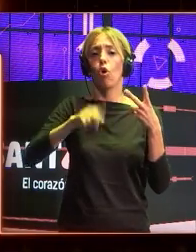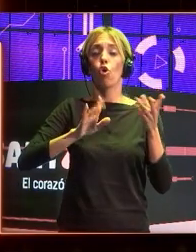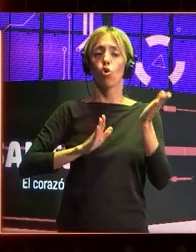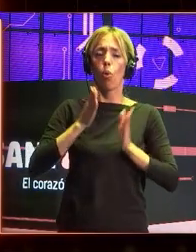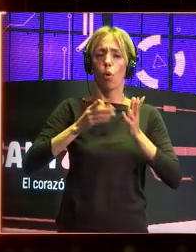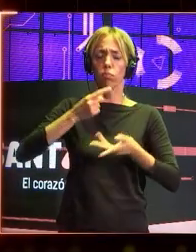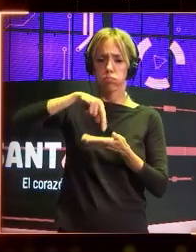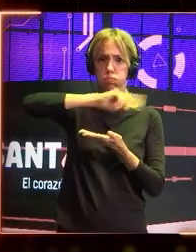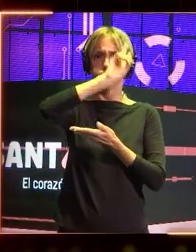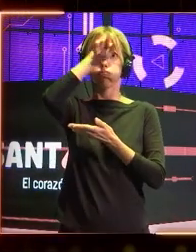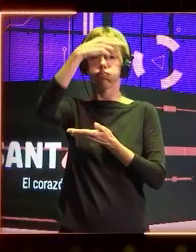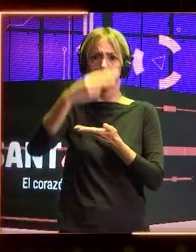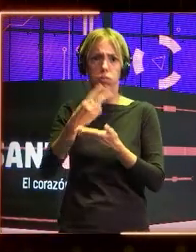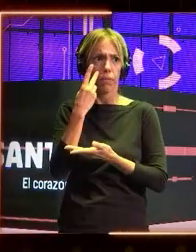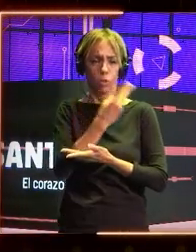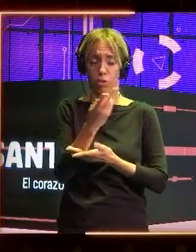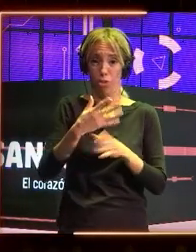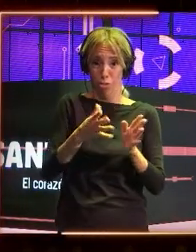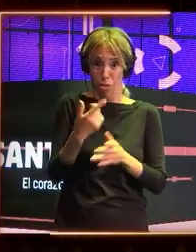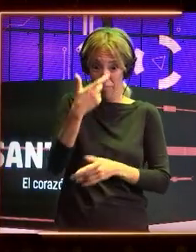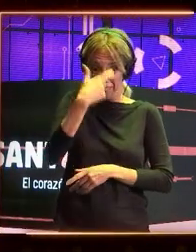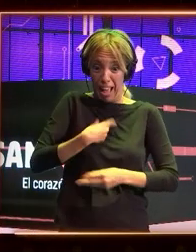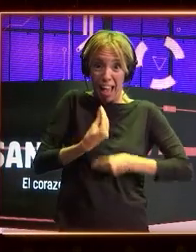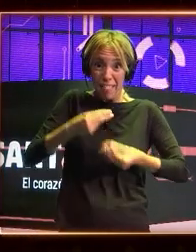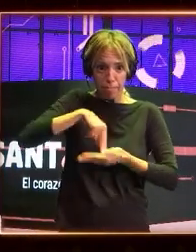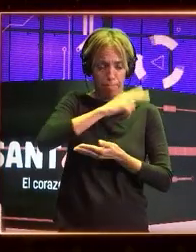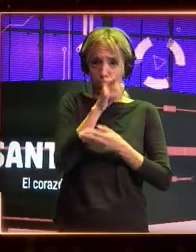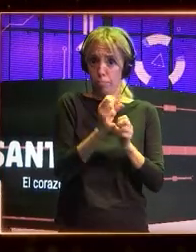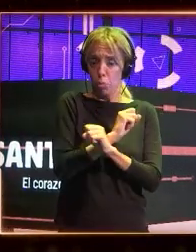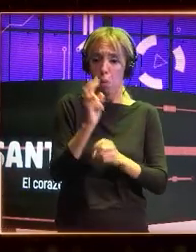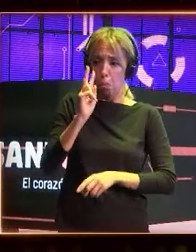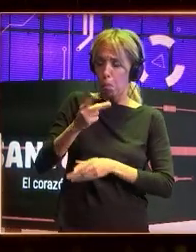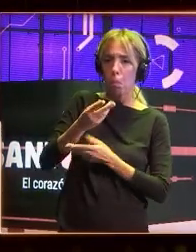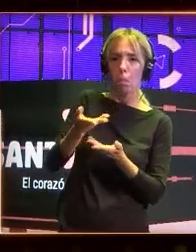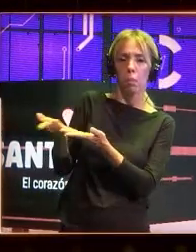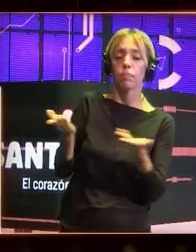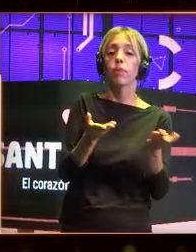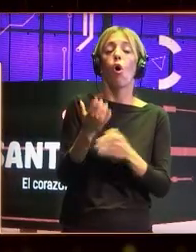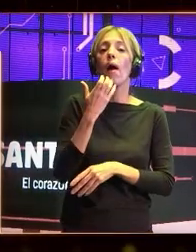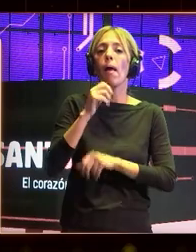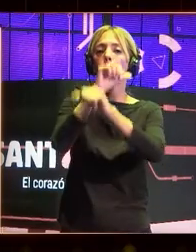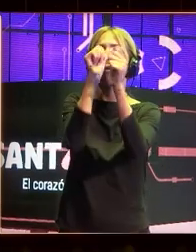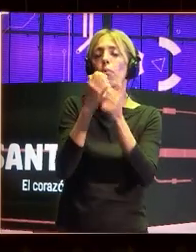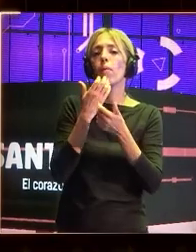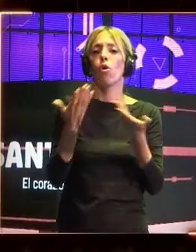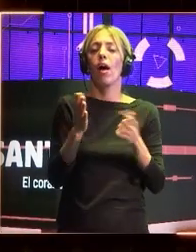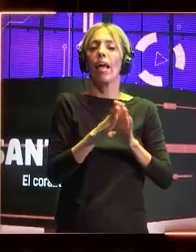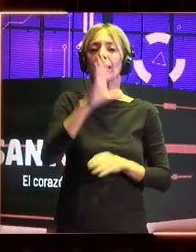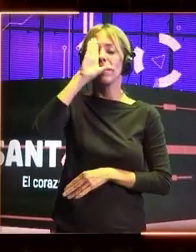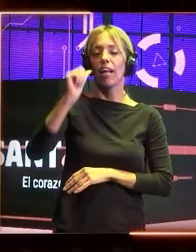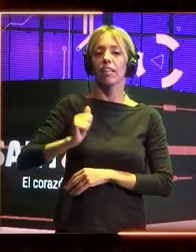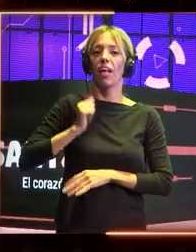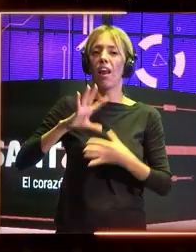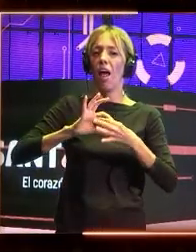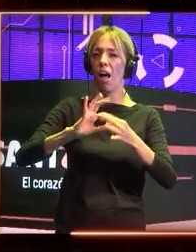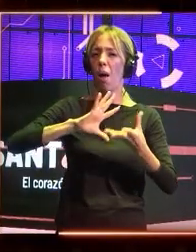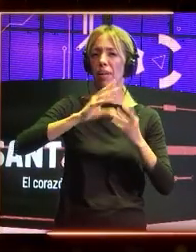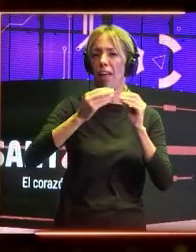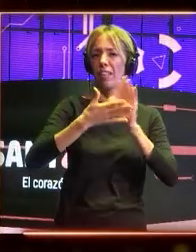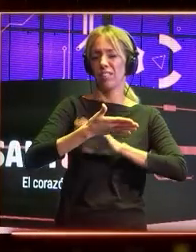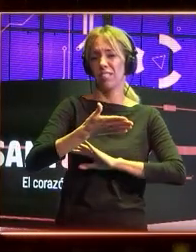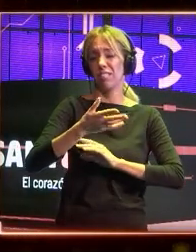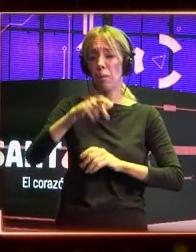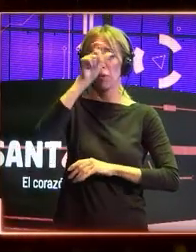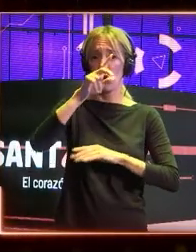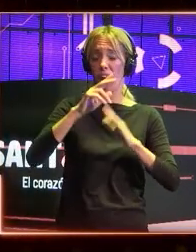piruetas espectaculares que yo sería incapaz de de poder hacer vemos ejemplos de Inteligencia artificial aplicada a ciertas verticales